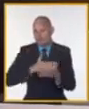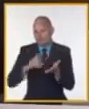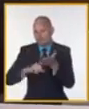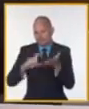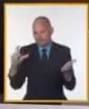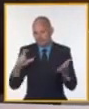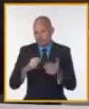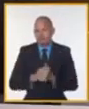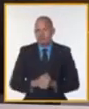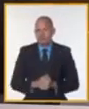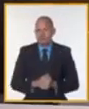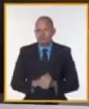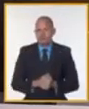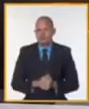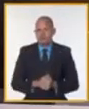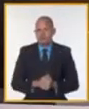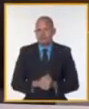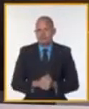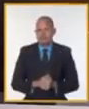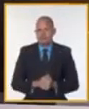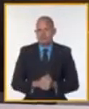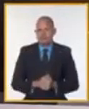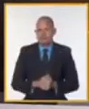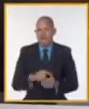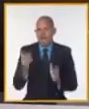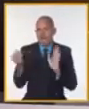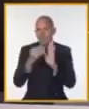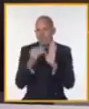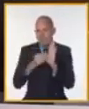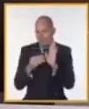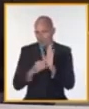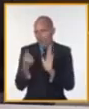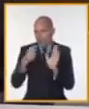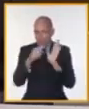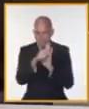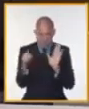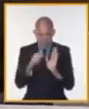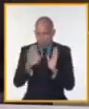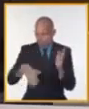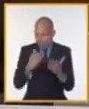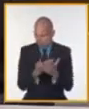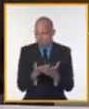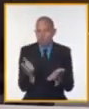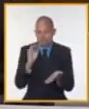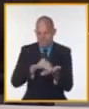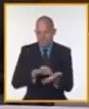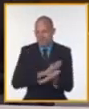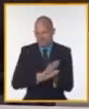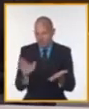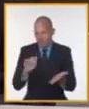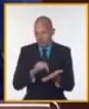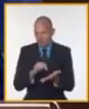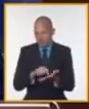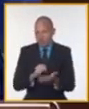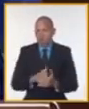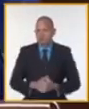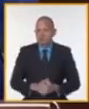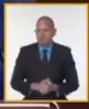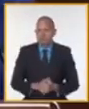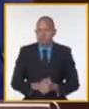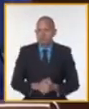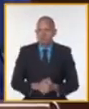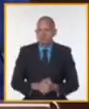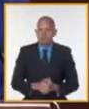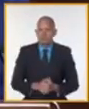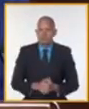pleno. Y se incorporan los elementos que aquí se han expuesto, que no fueron recogidos.